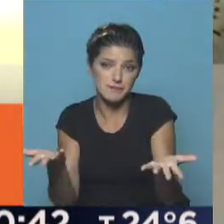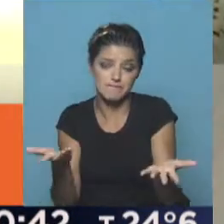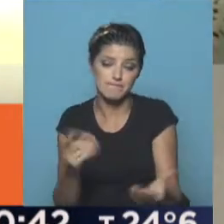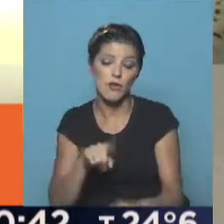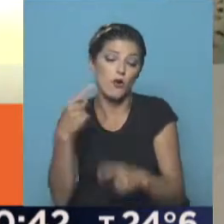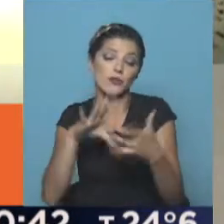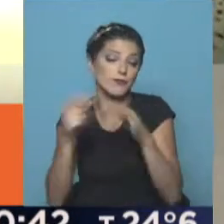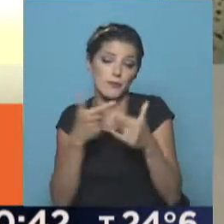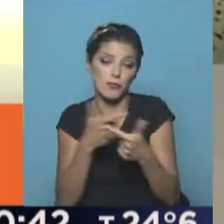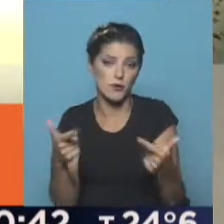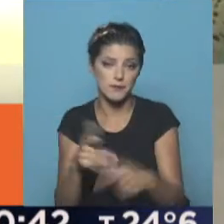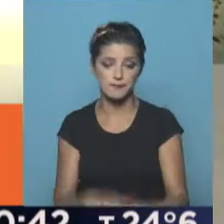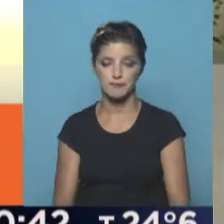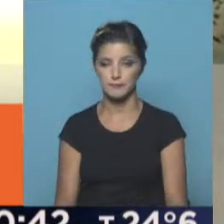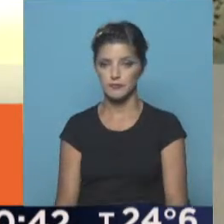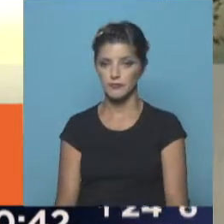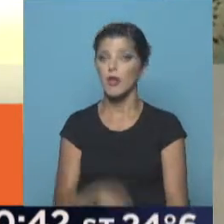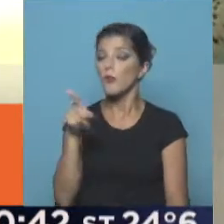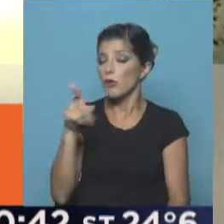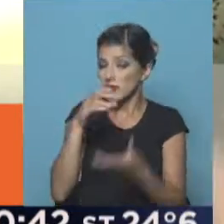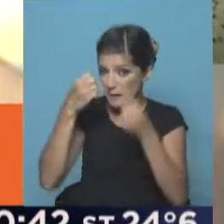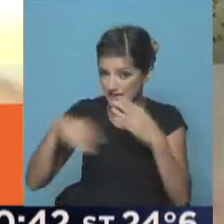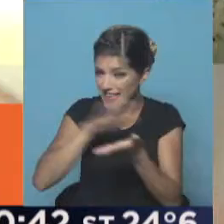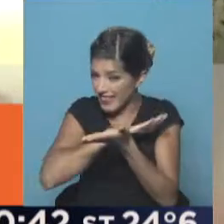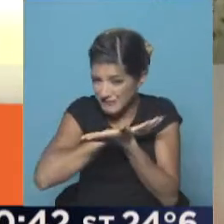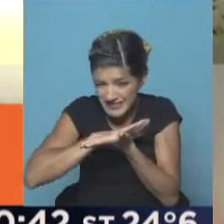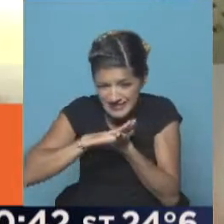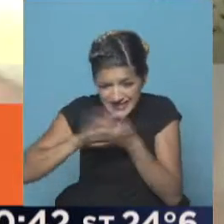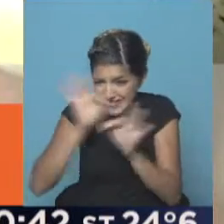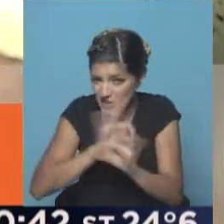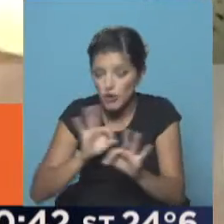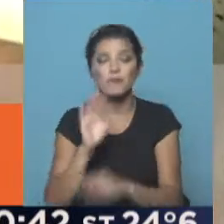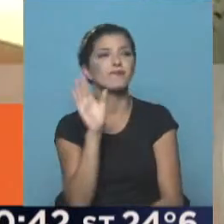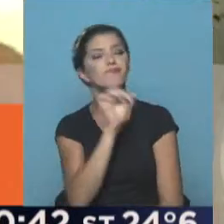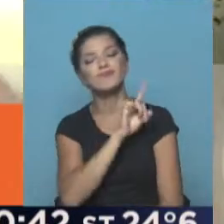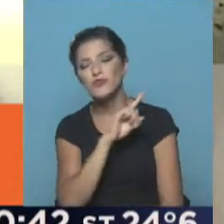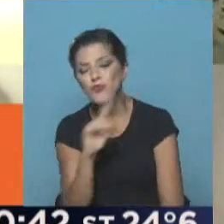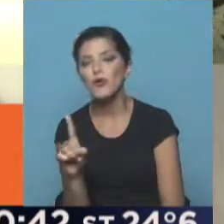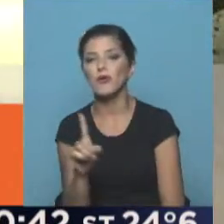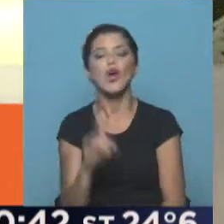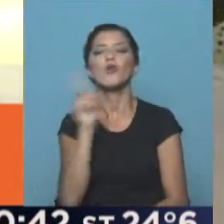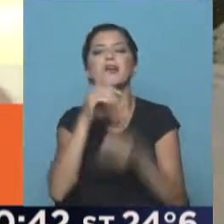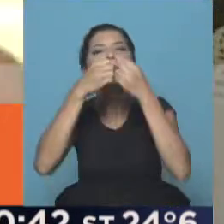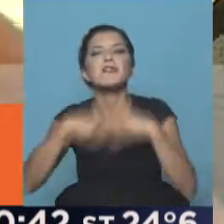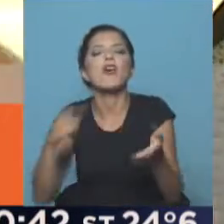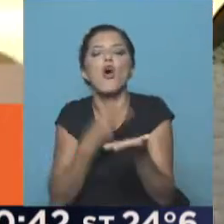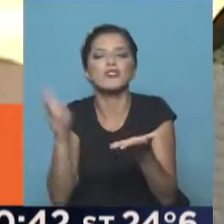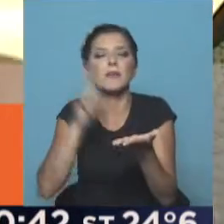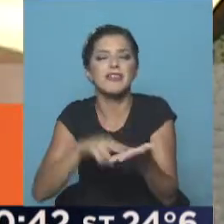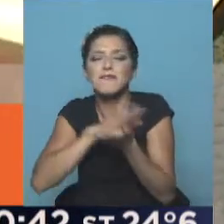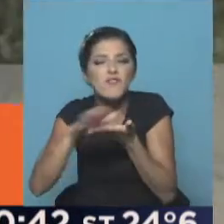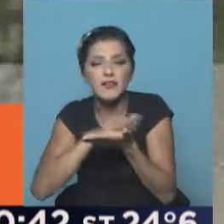otra? ¿En el caso suyo es empezar de cero luego de este incendio? No es esto, no es empezar de cero. Pero hay